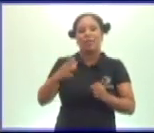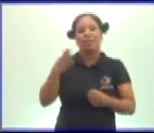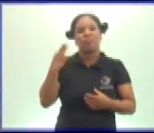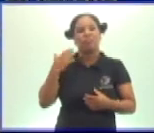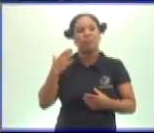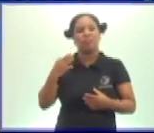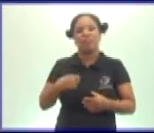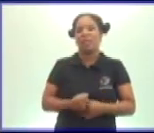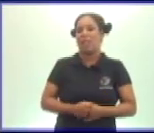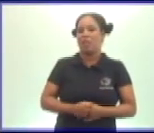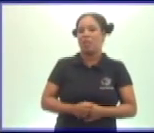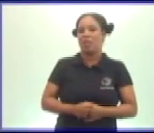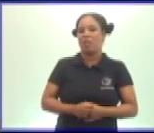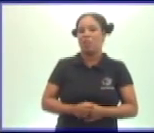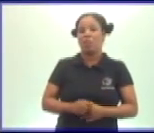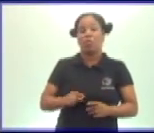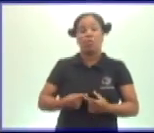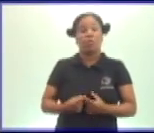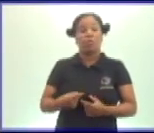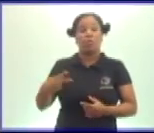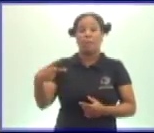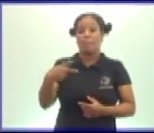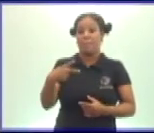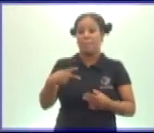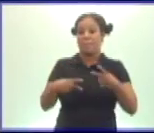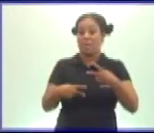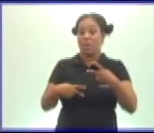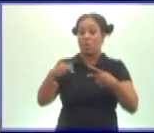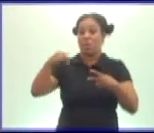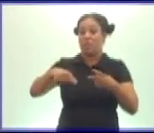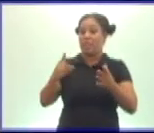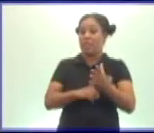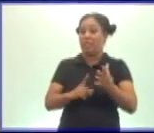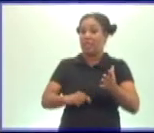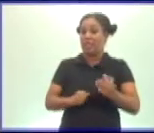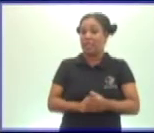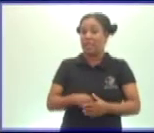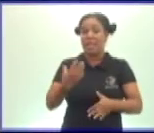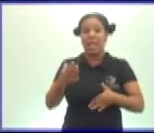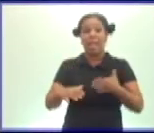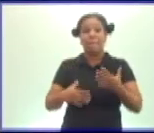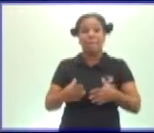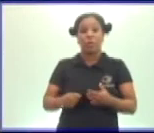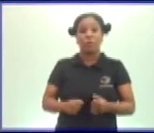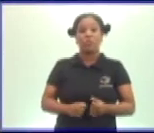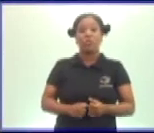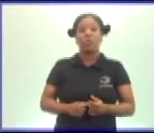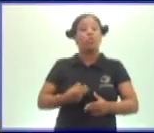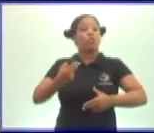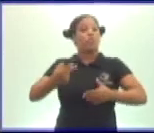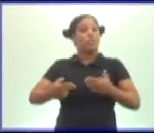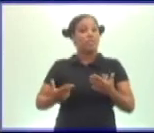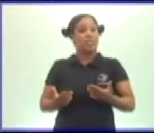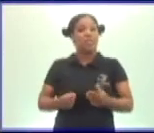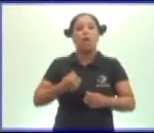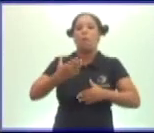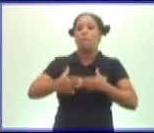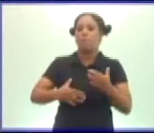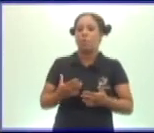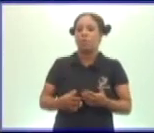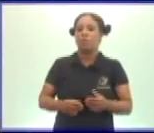contrario, cuando es menor que estas energías, pues entonces el proceso será un proceso